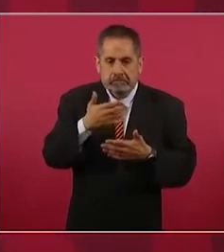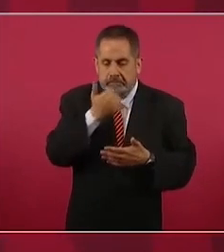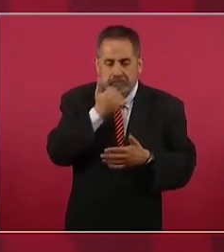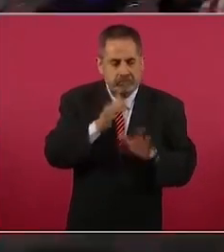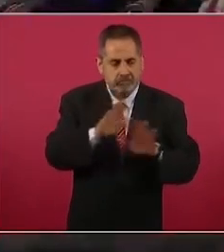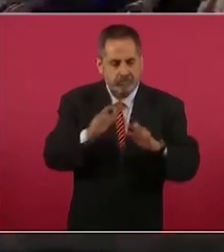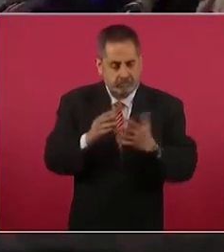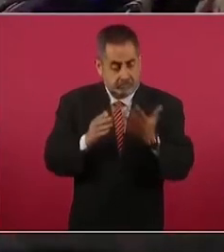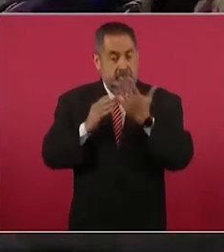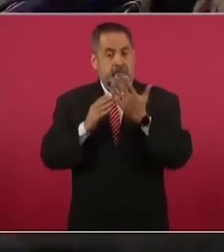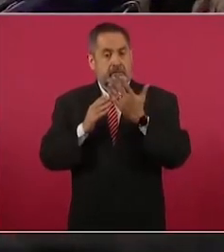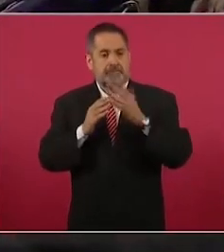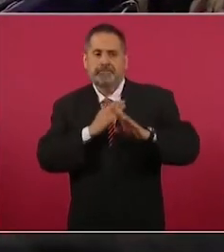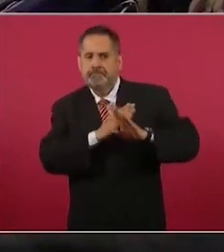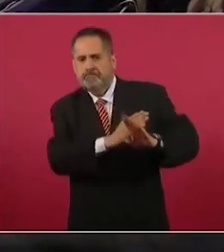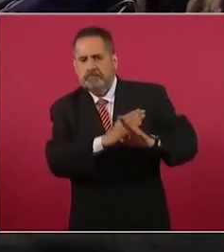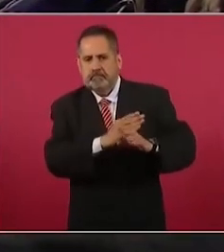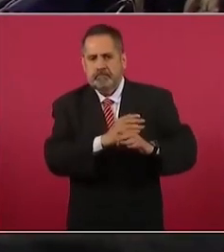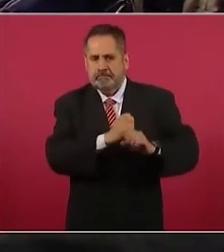extorsionada.